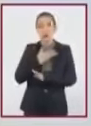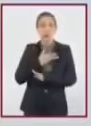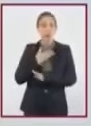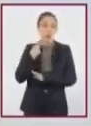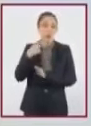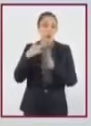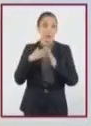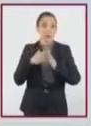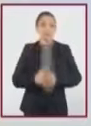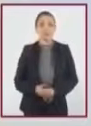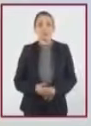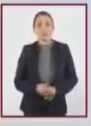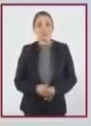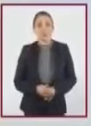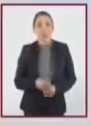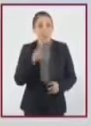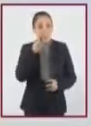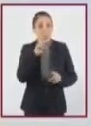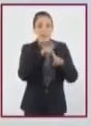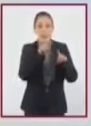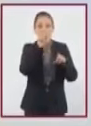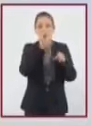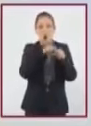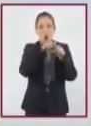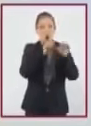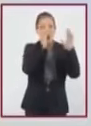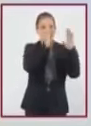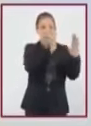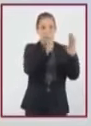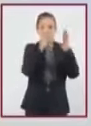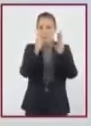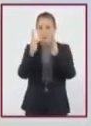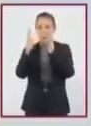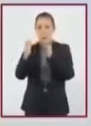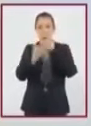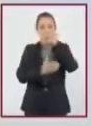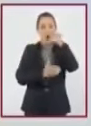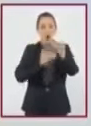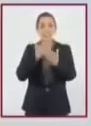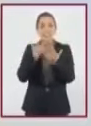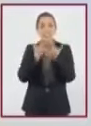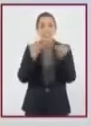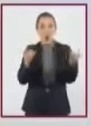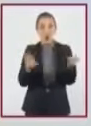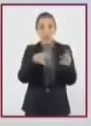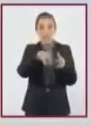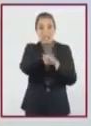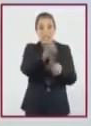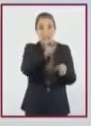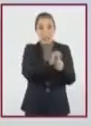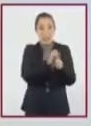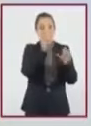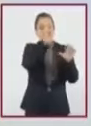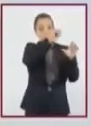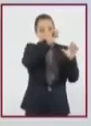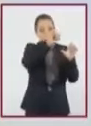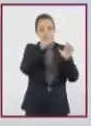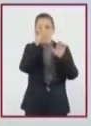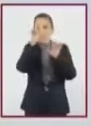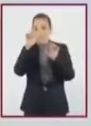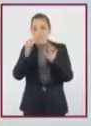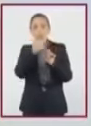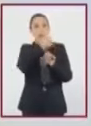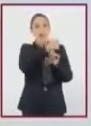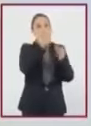mano. Marquen con distintos colores los procesos históricos que abordaremos esta semana y señalen